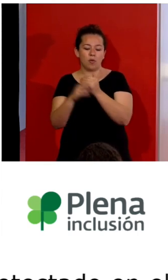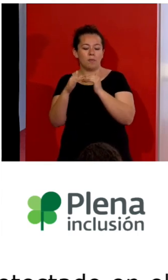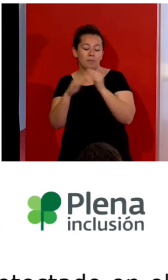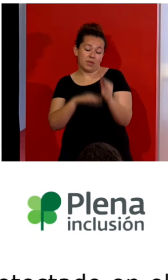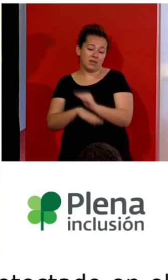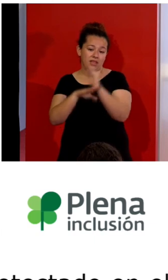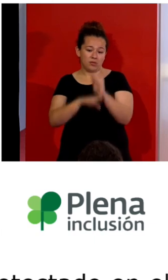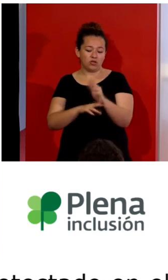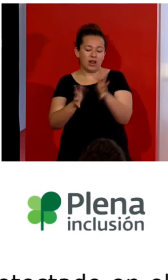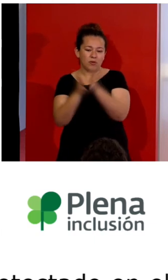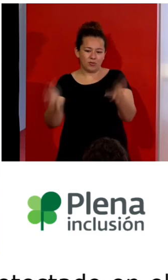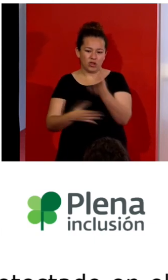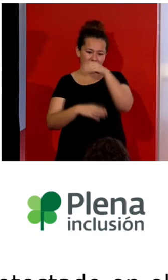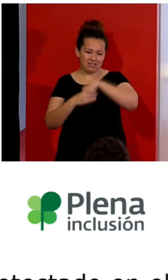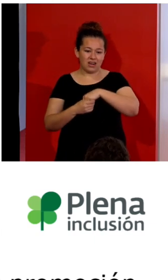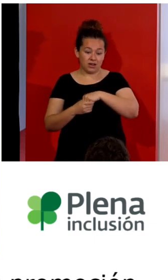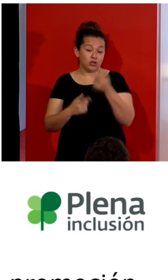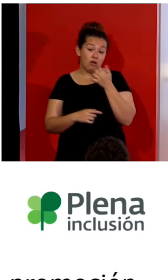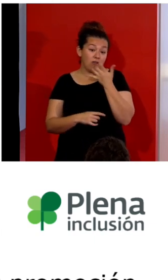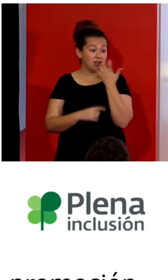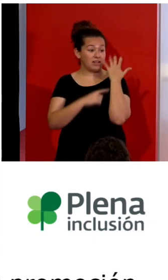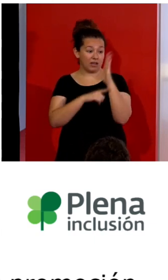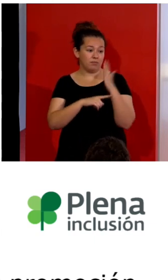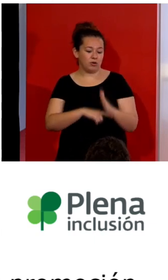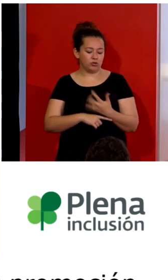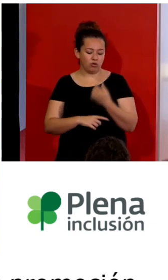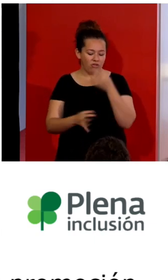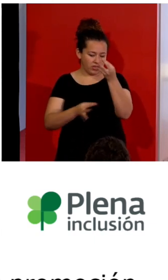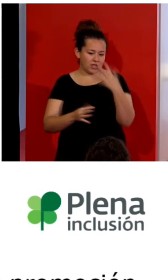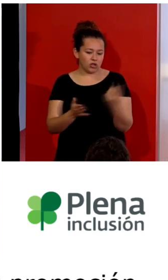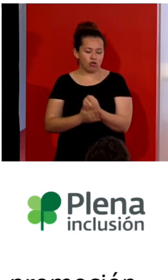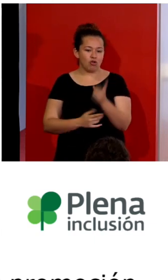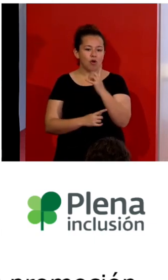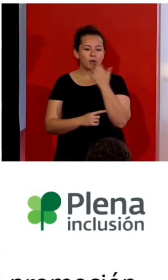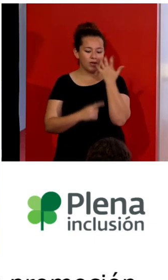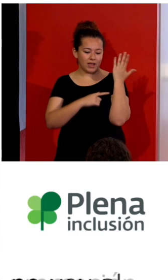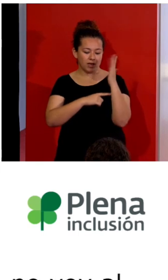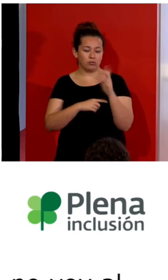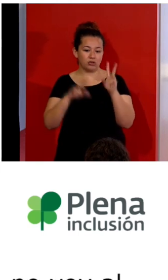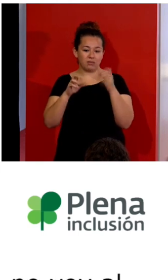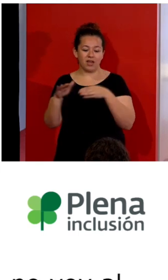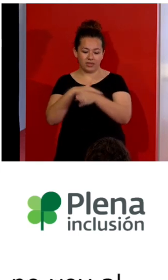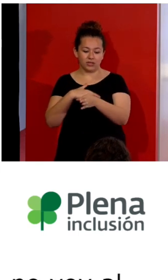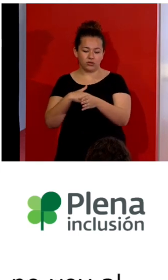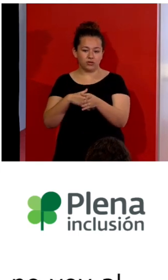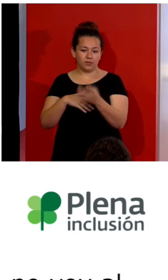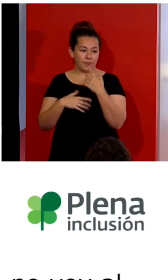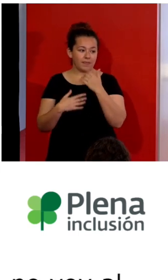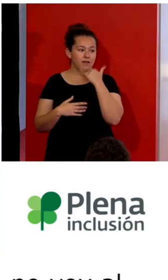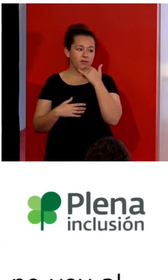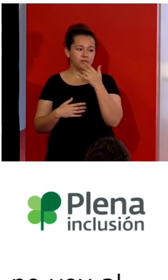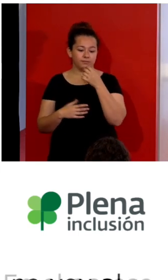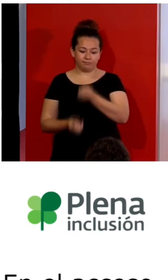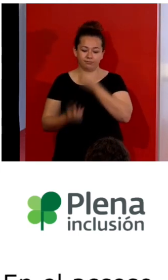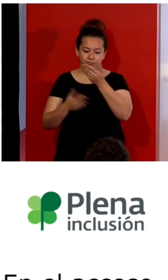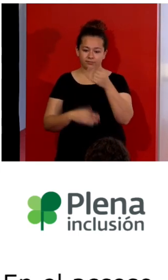voy a dar algunos ejemplos, no voy a ir al detalle de todos, pero solo algunos ejemplos. En lo que se refiere al acceso, desde luego algo que ya se ha comentado también hace